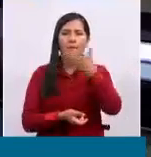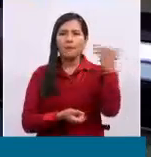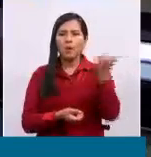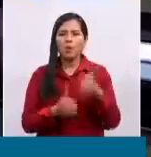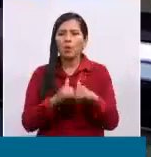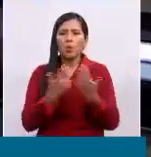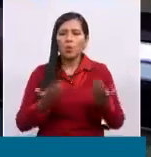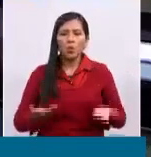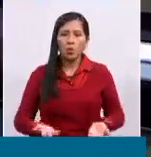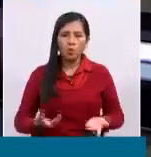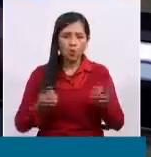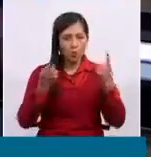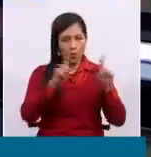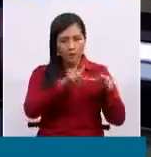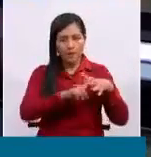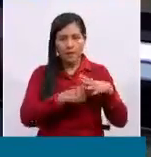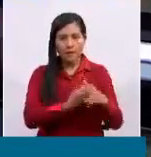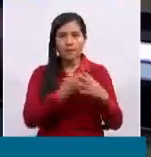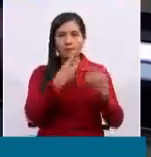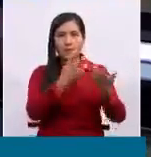de la puesta en marcha de esta planta?